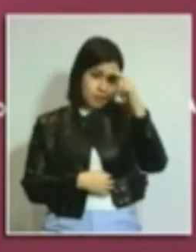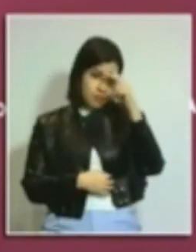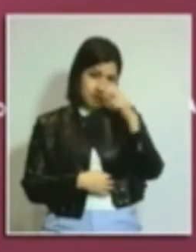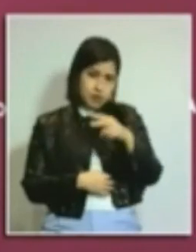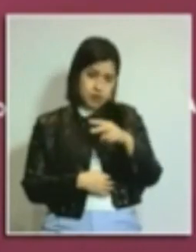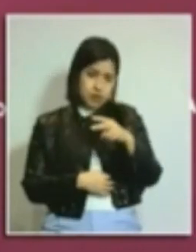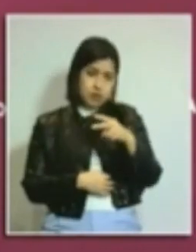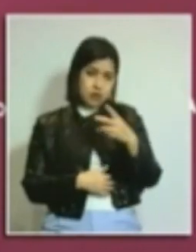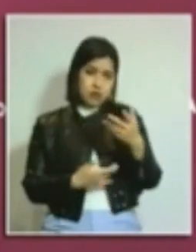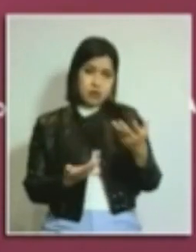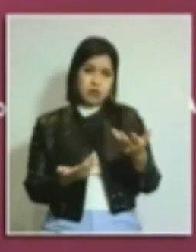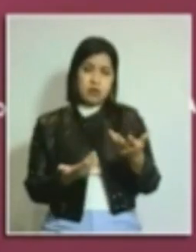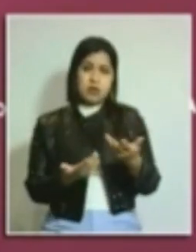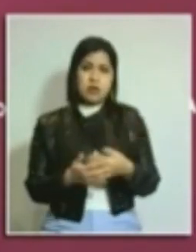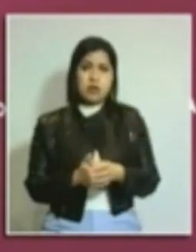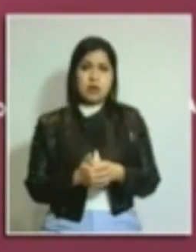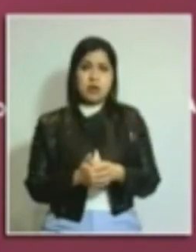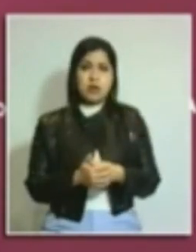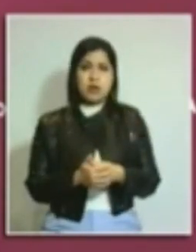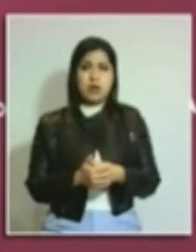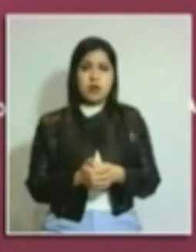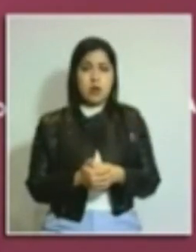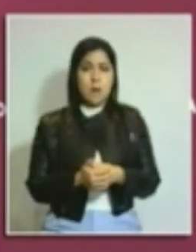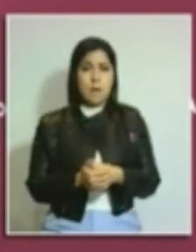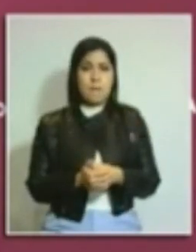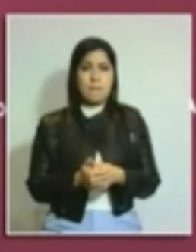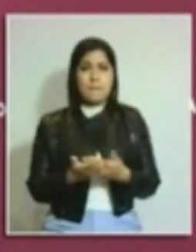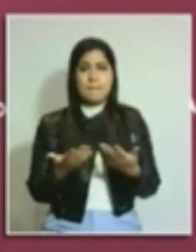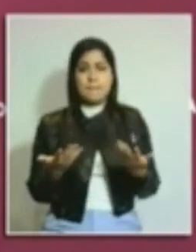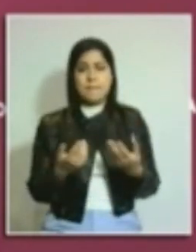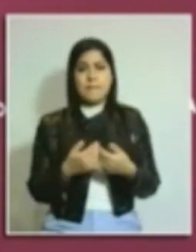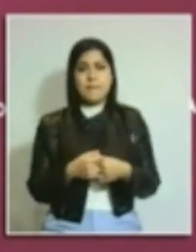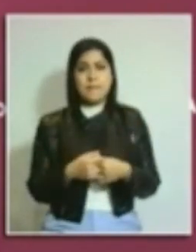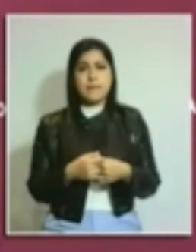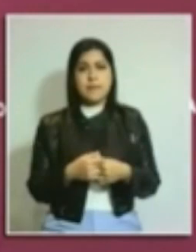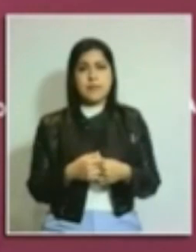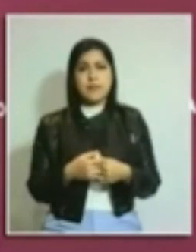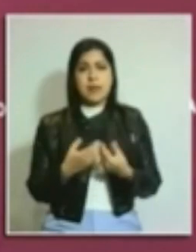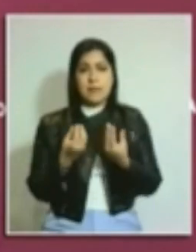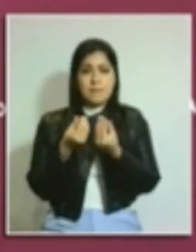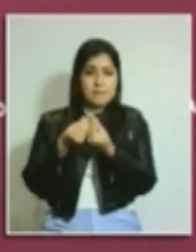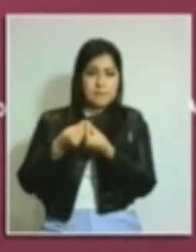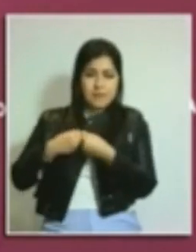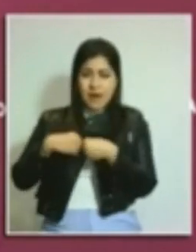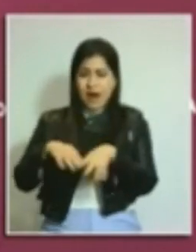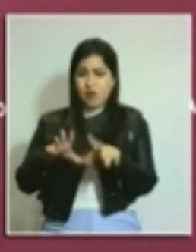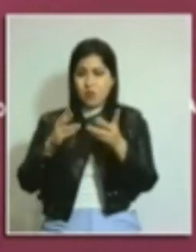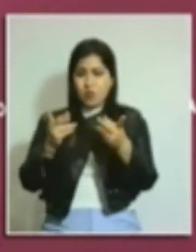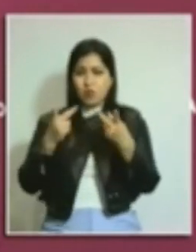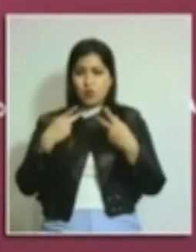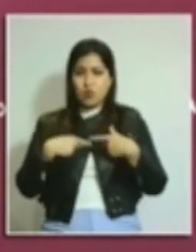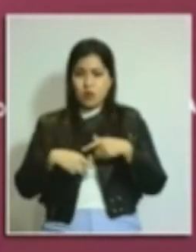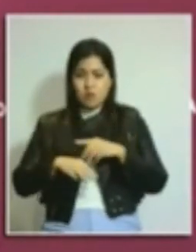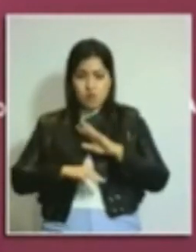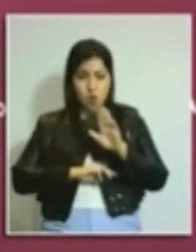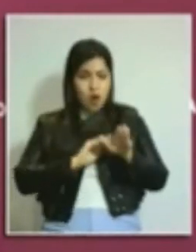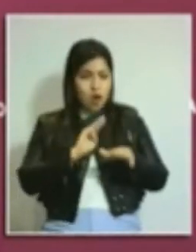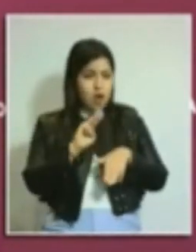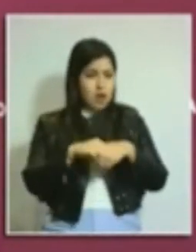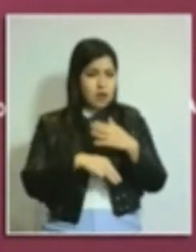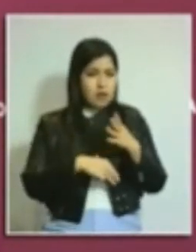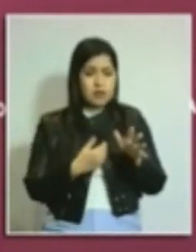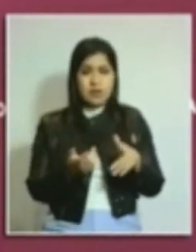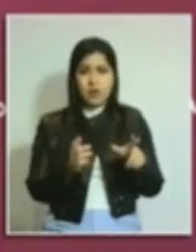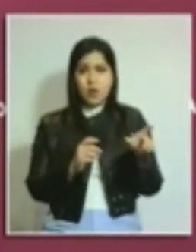y al perder sangre y vida de mexicanos en la captura de